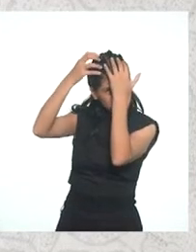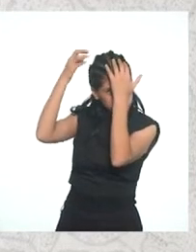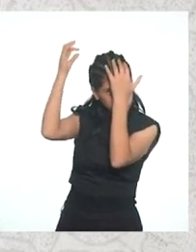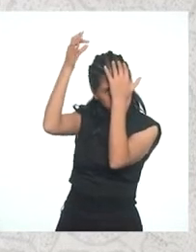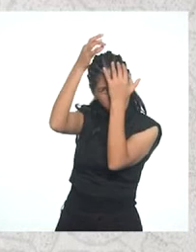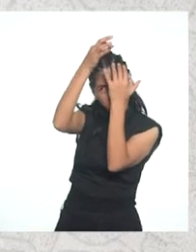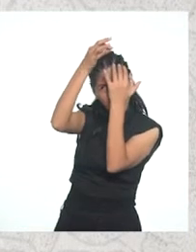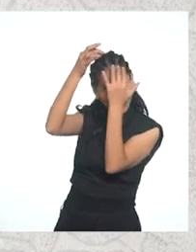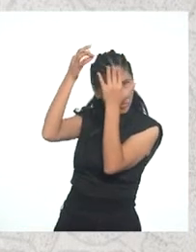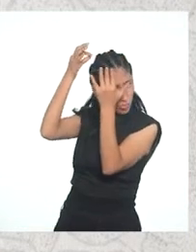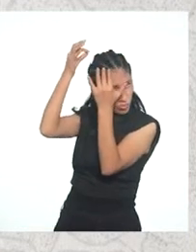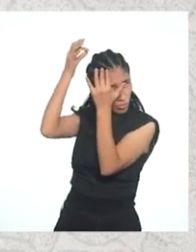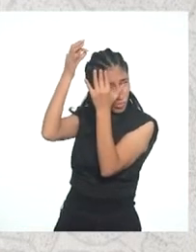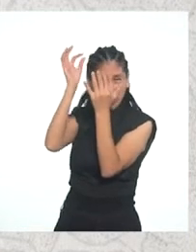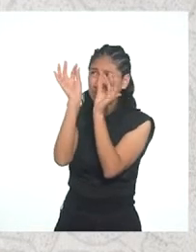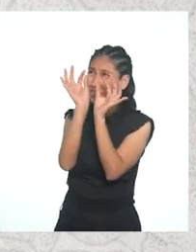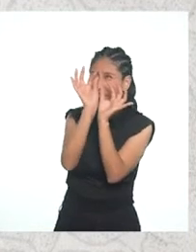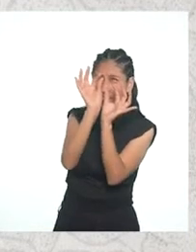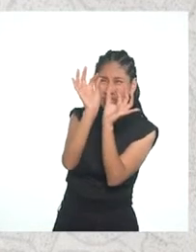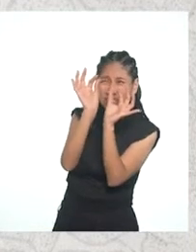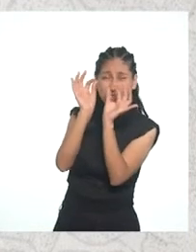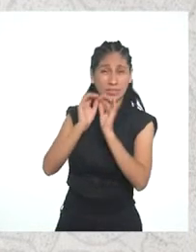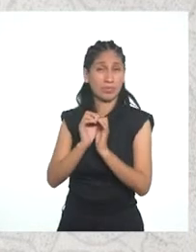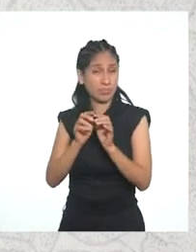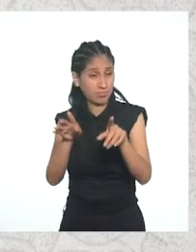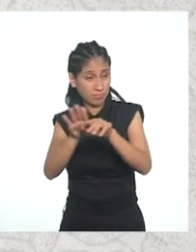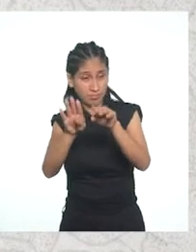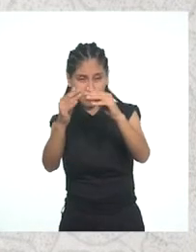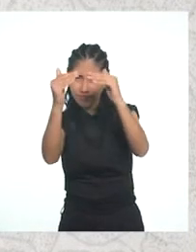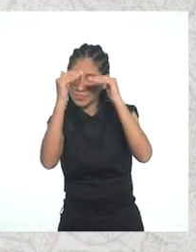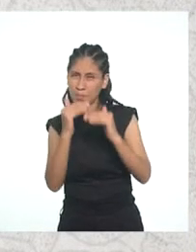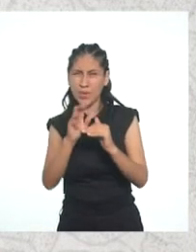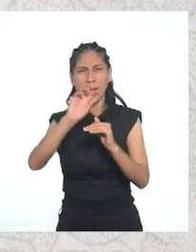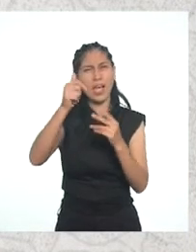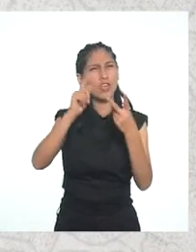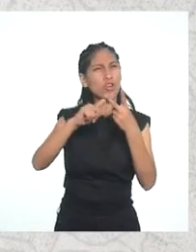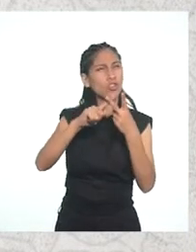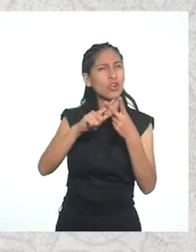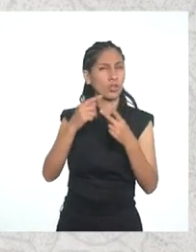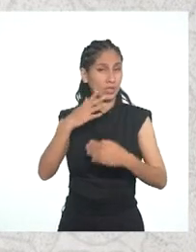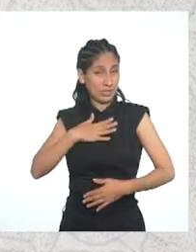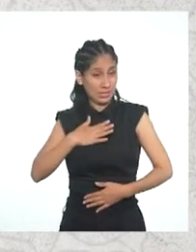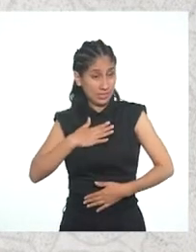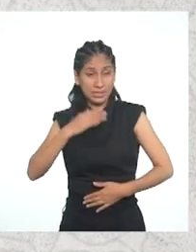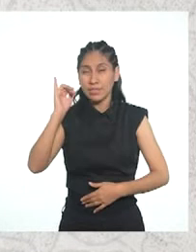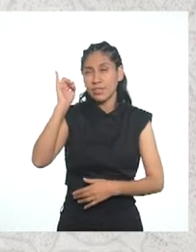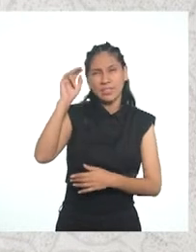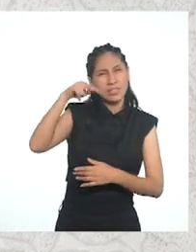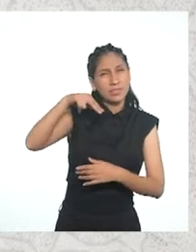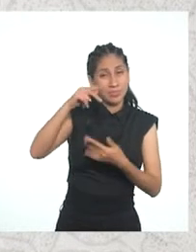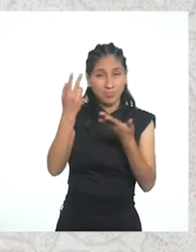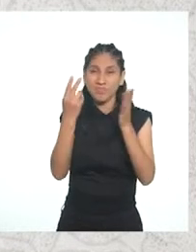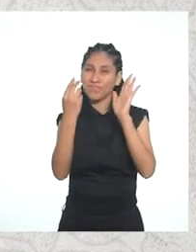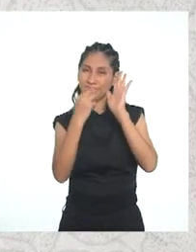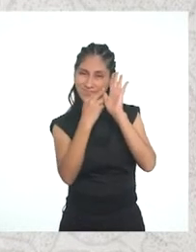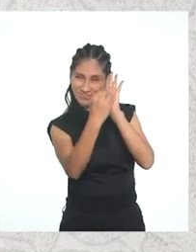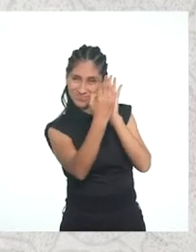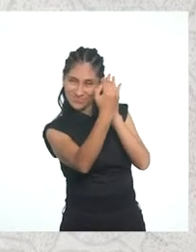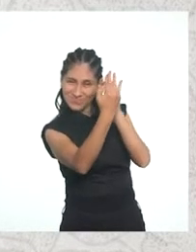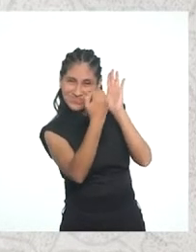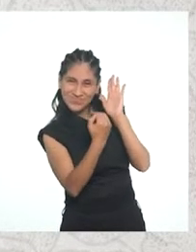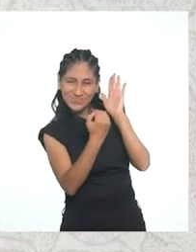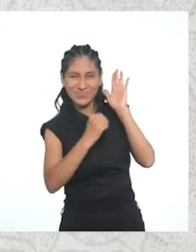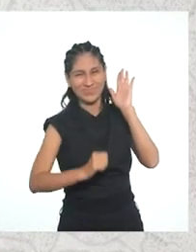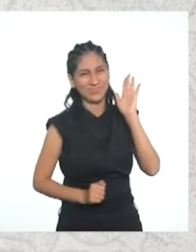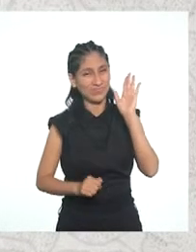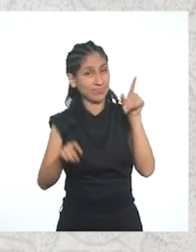médula espinal. Escherichia coli se encuentra en los intestinos de las personas y los animales.